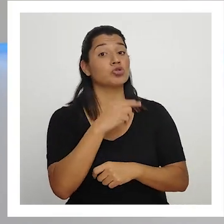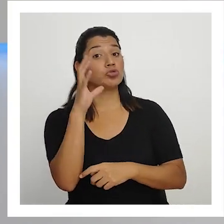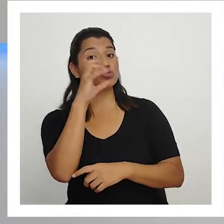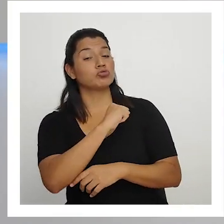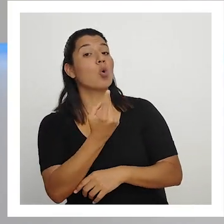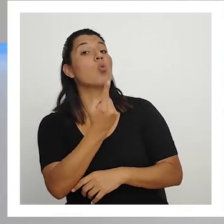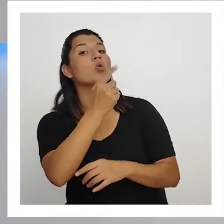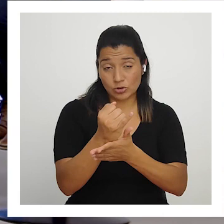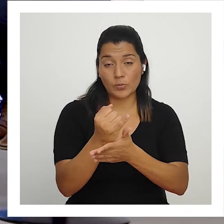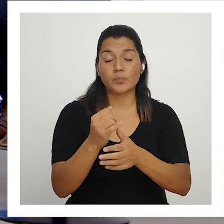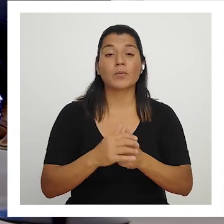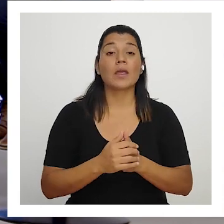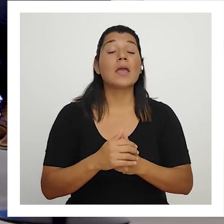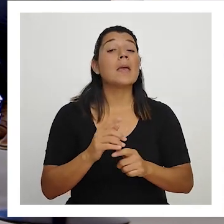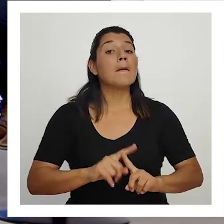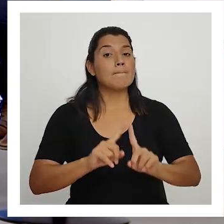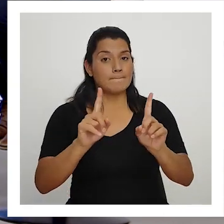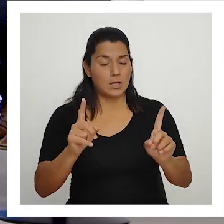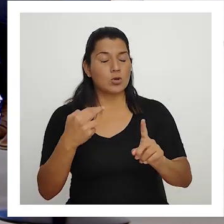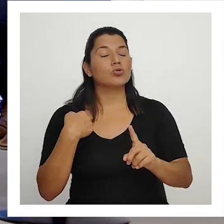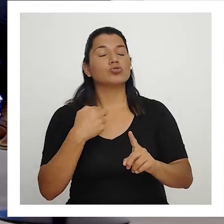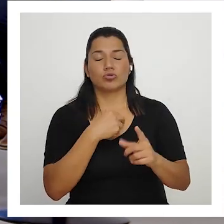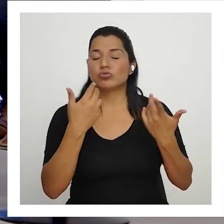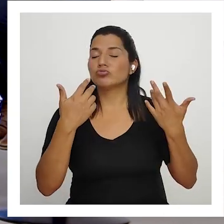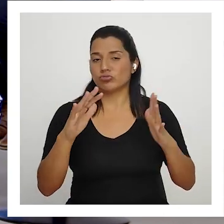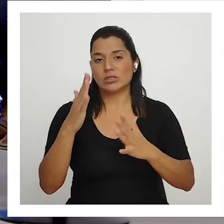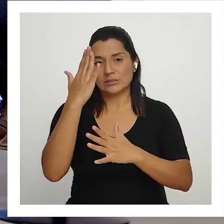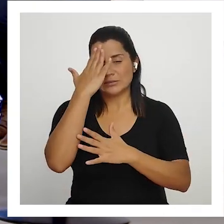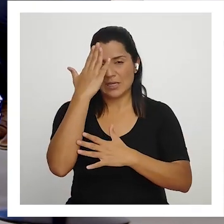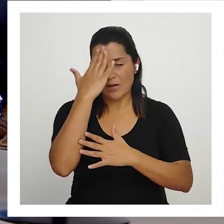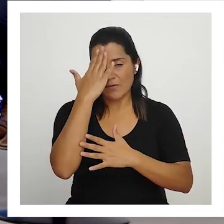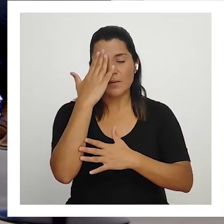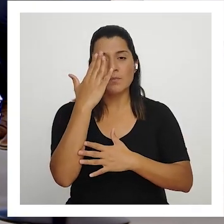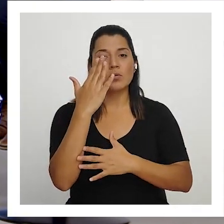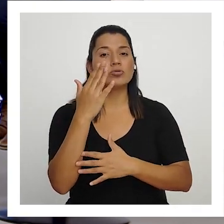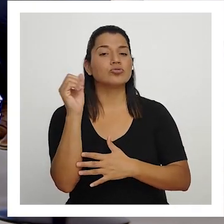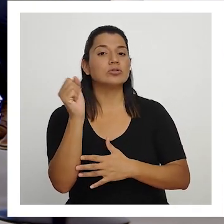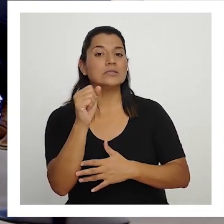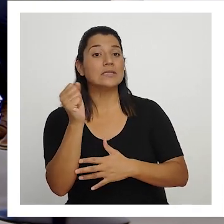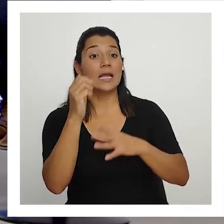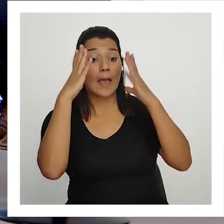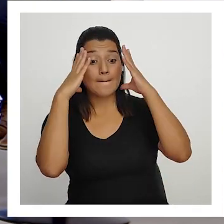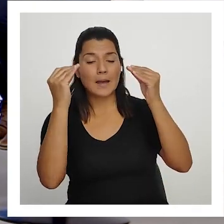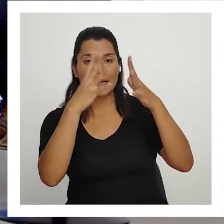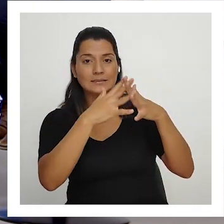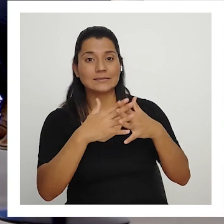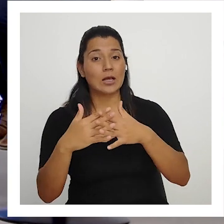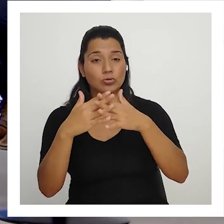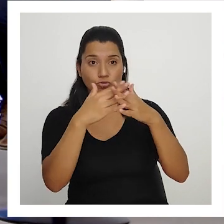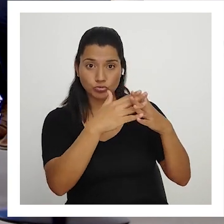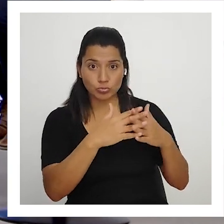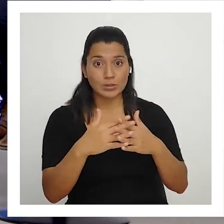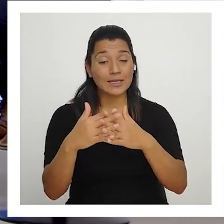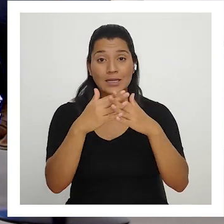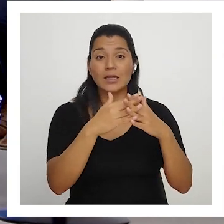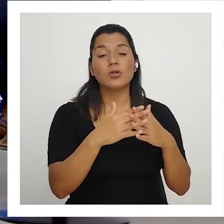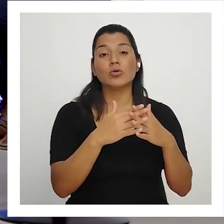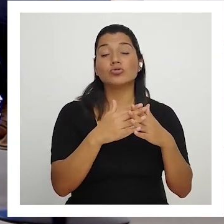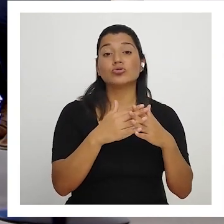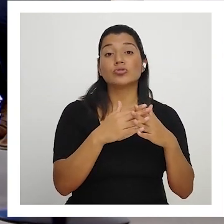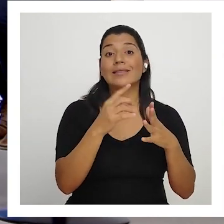denuncia. Okay. Esta se encuentra en sede policial, se encuentra en el organismo de investigación judicial. No obstante, ya el Ministerio Público tenía conocimiento